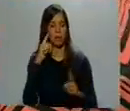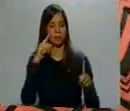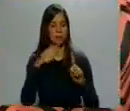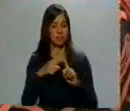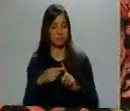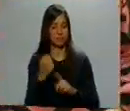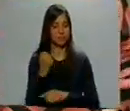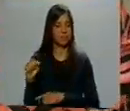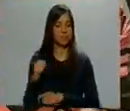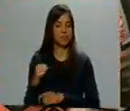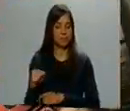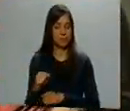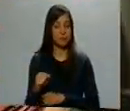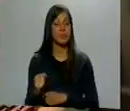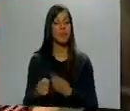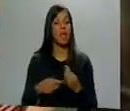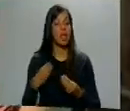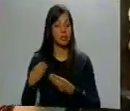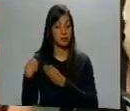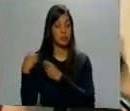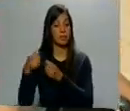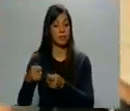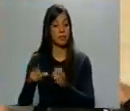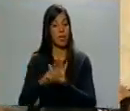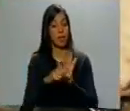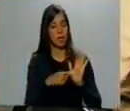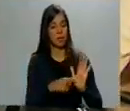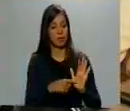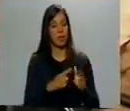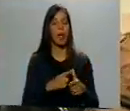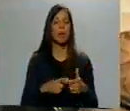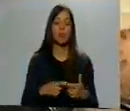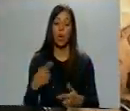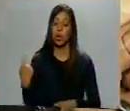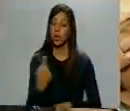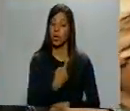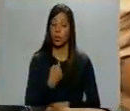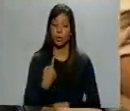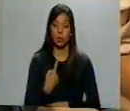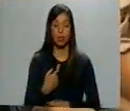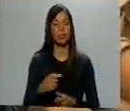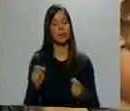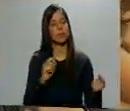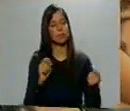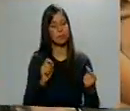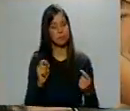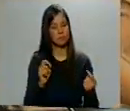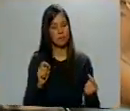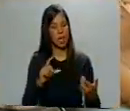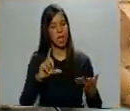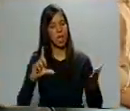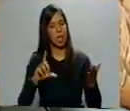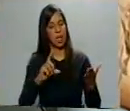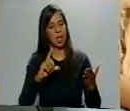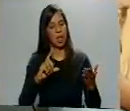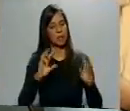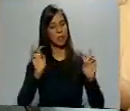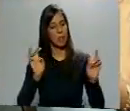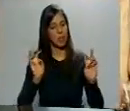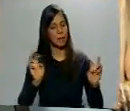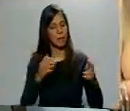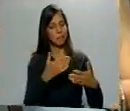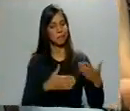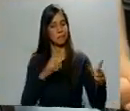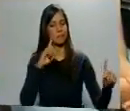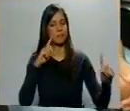político-territorial administrativo que se le había indicado en la ley. Por lo tanto, nosotros sometimos este asunto a la revisión con un